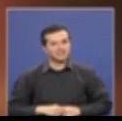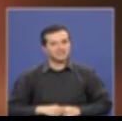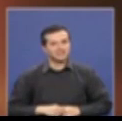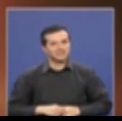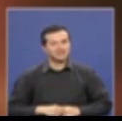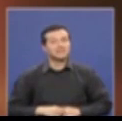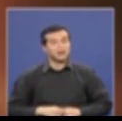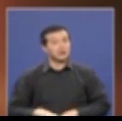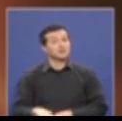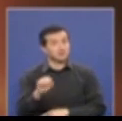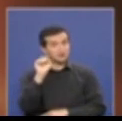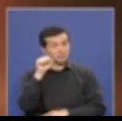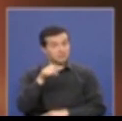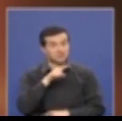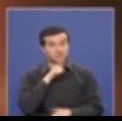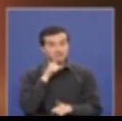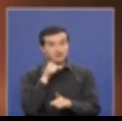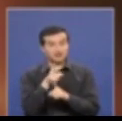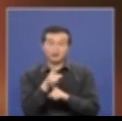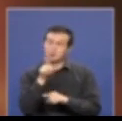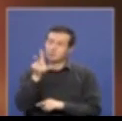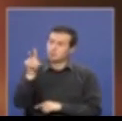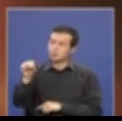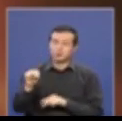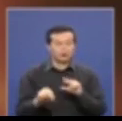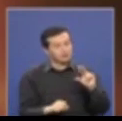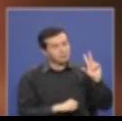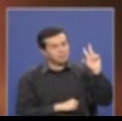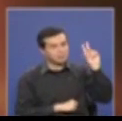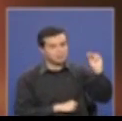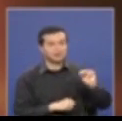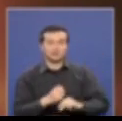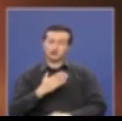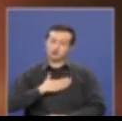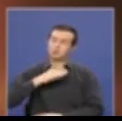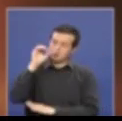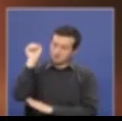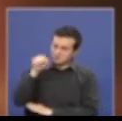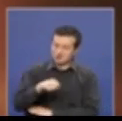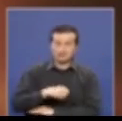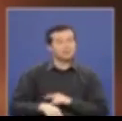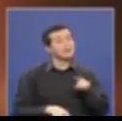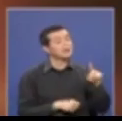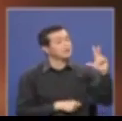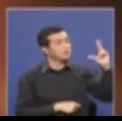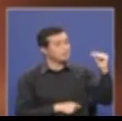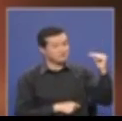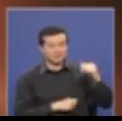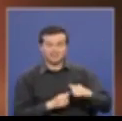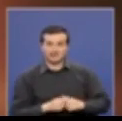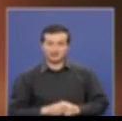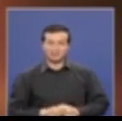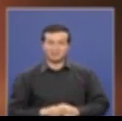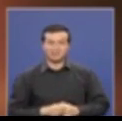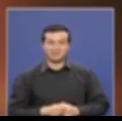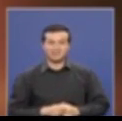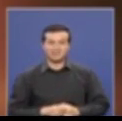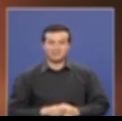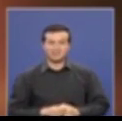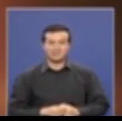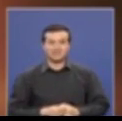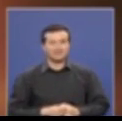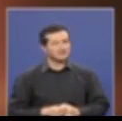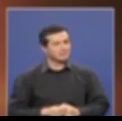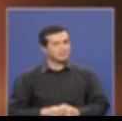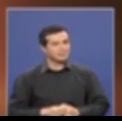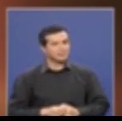Ya que sí, ella que no, y ya que sí, ella que no. Y